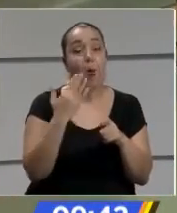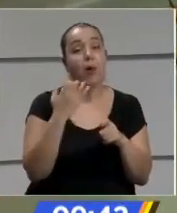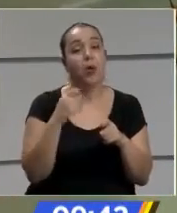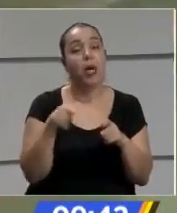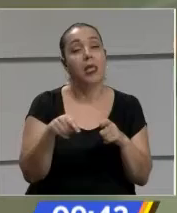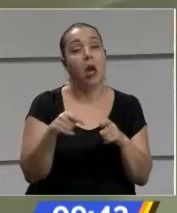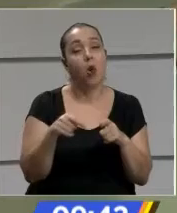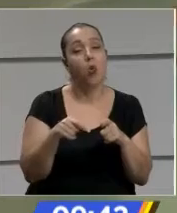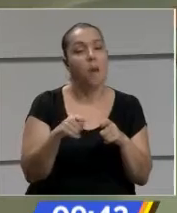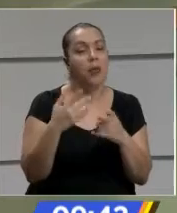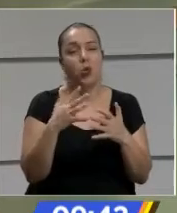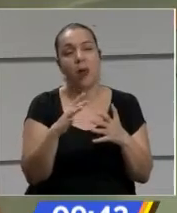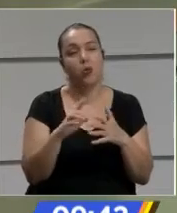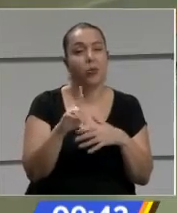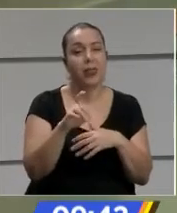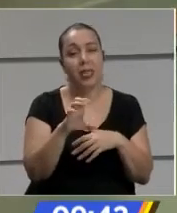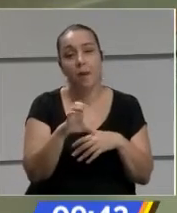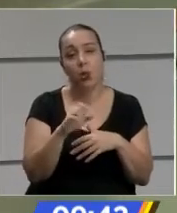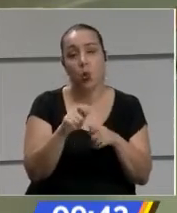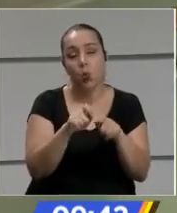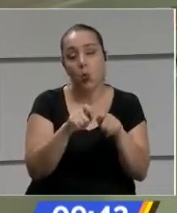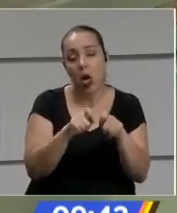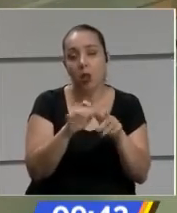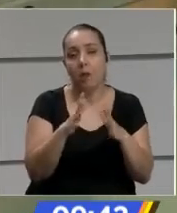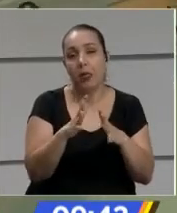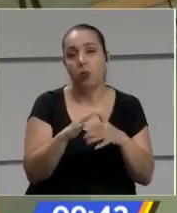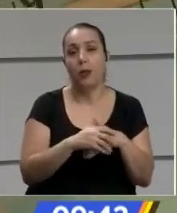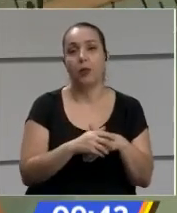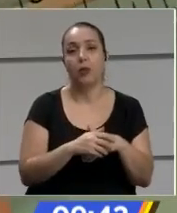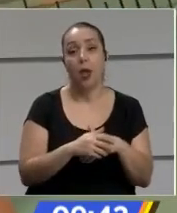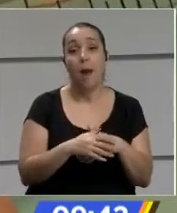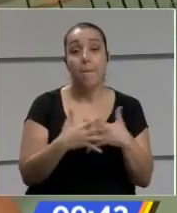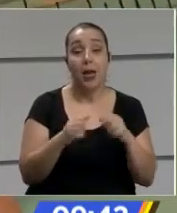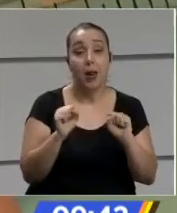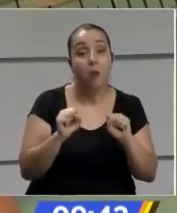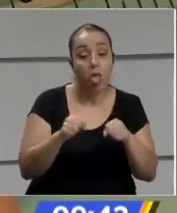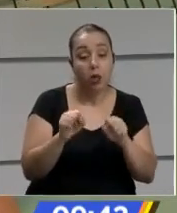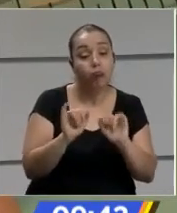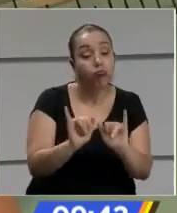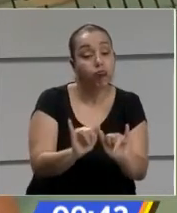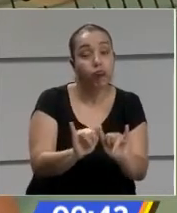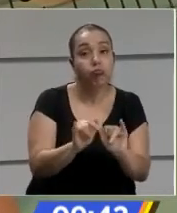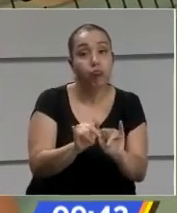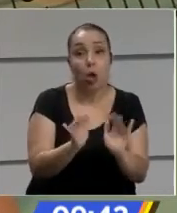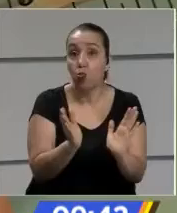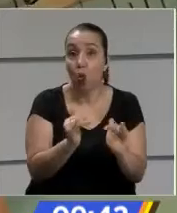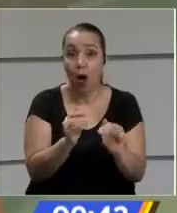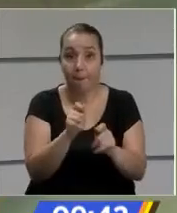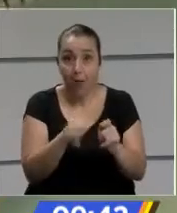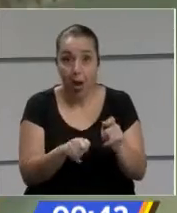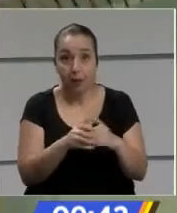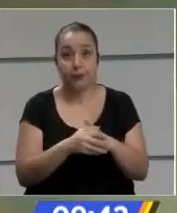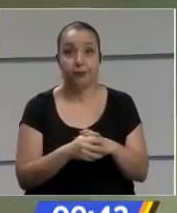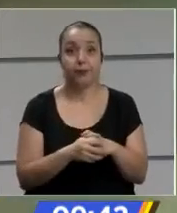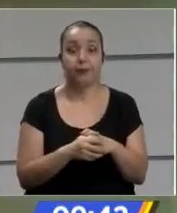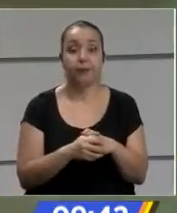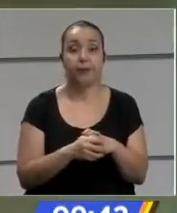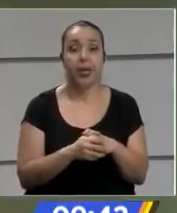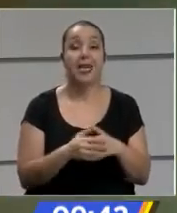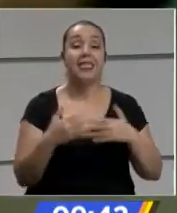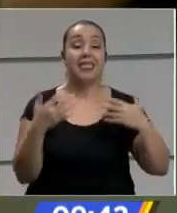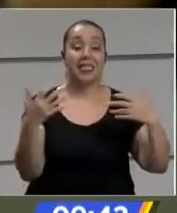Queda como centímetro y medio esta franja, entonces la vamos a dejar así, sin marcar, la última.